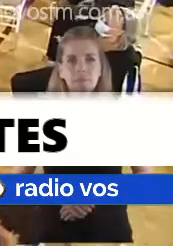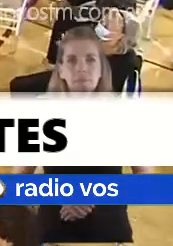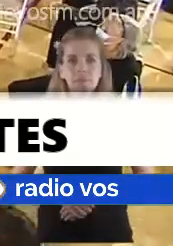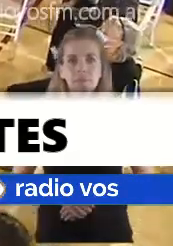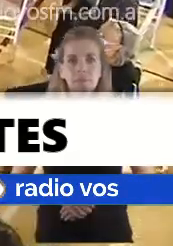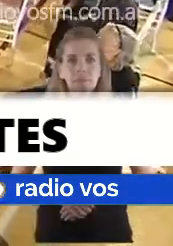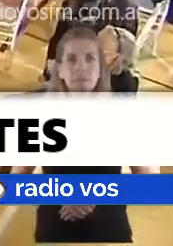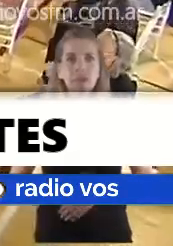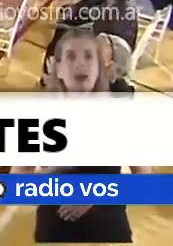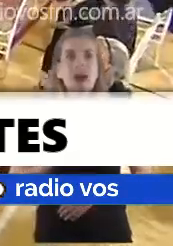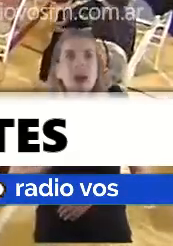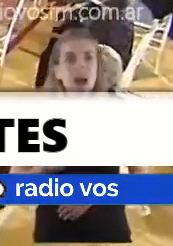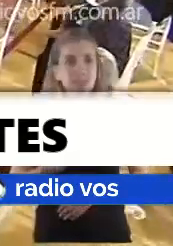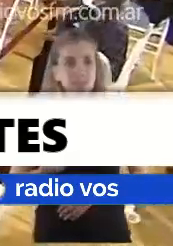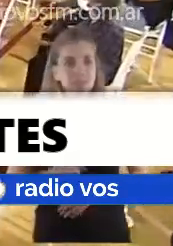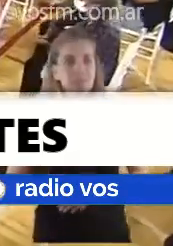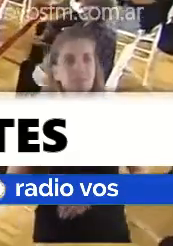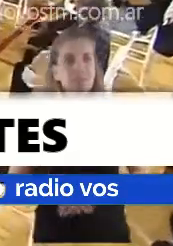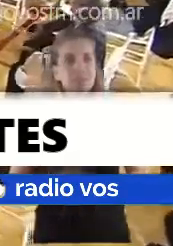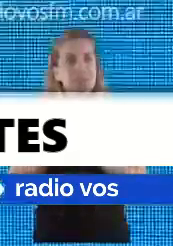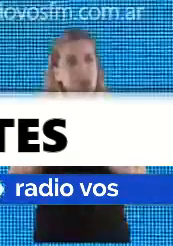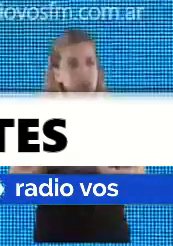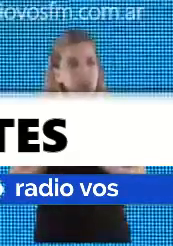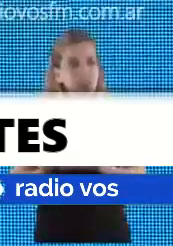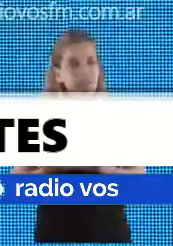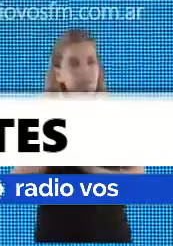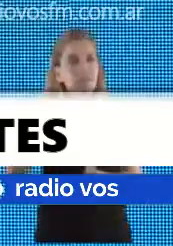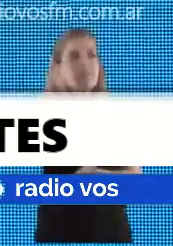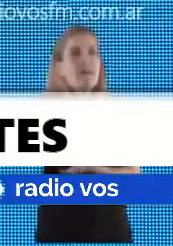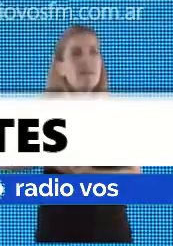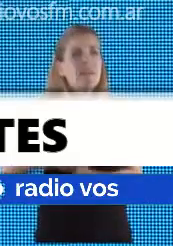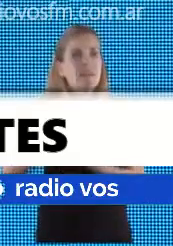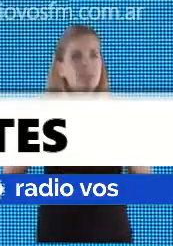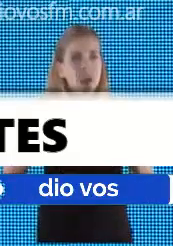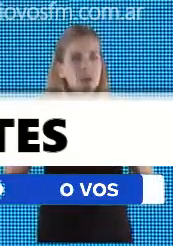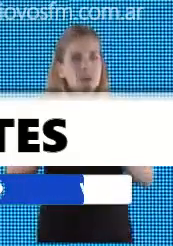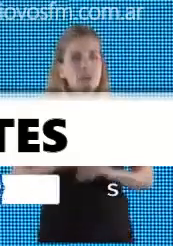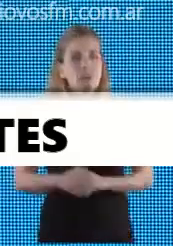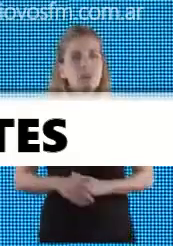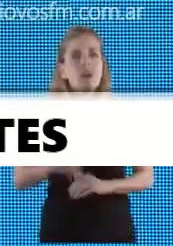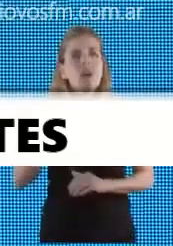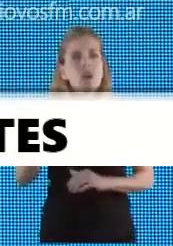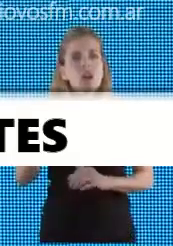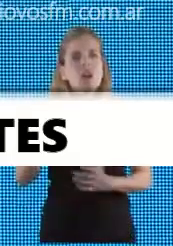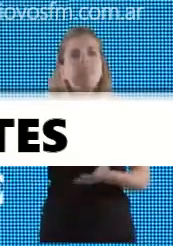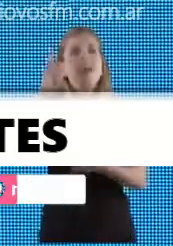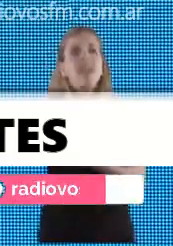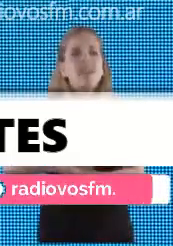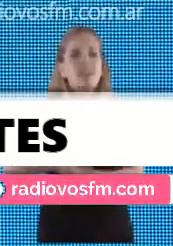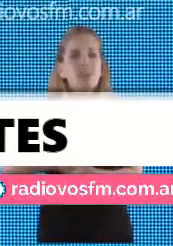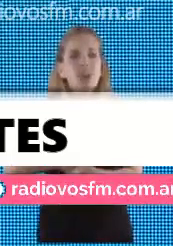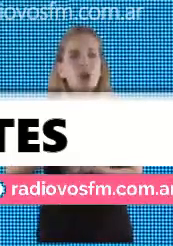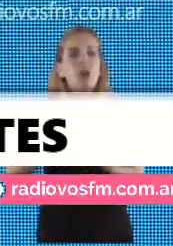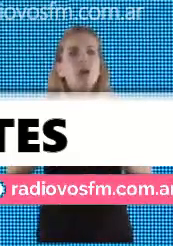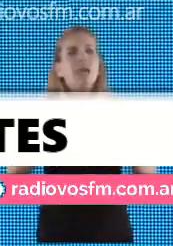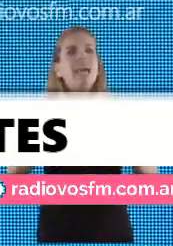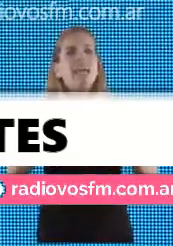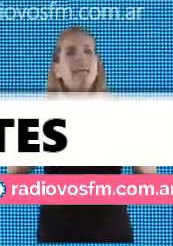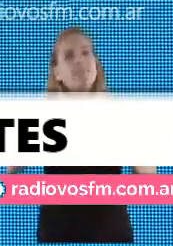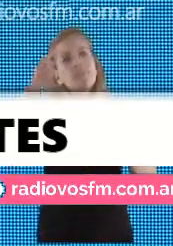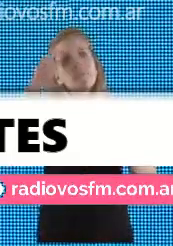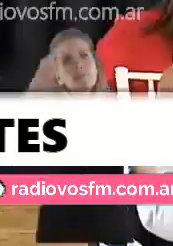y con esa con esta decisión con esa decisión queremos encarar el